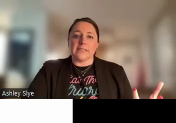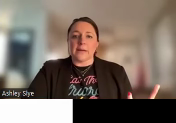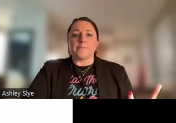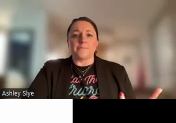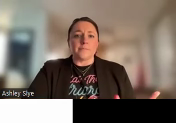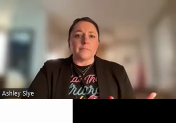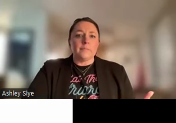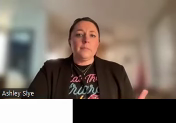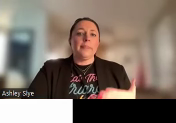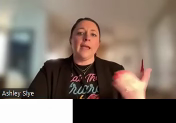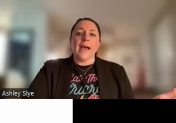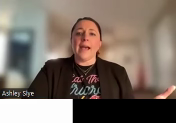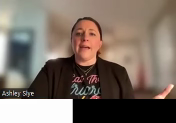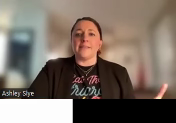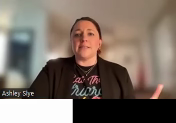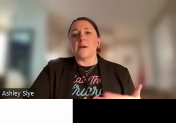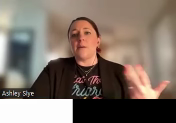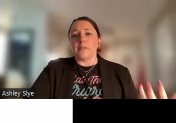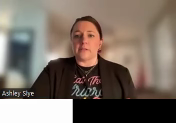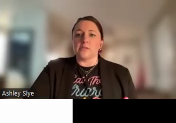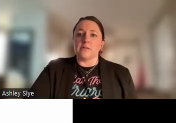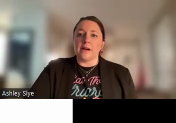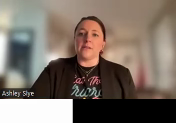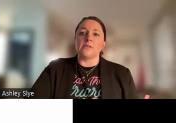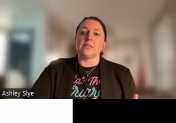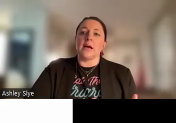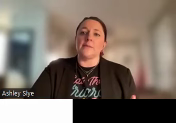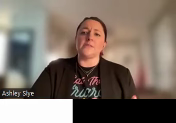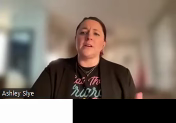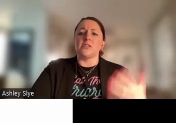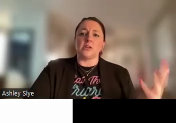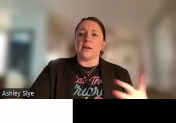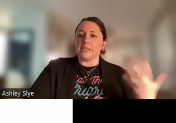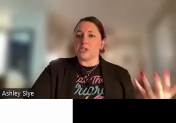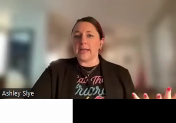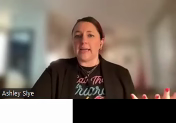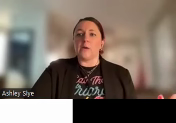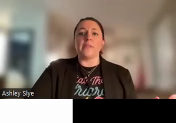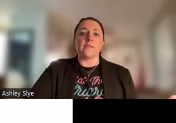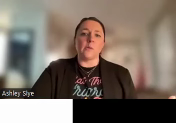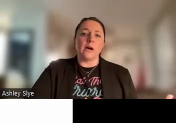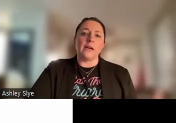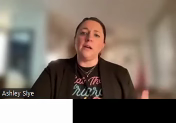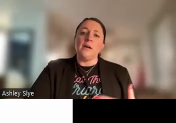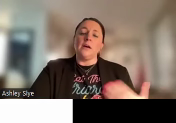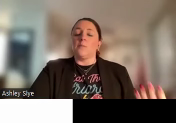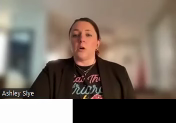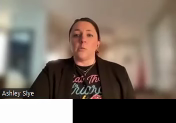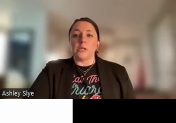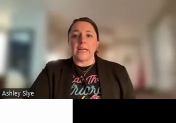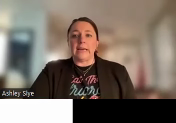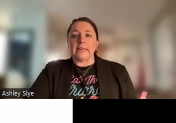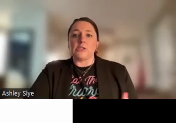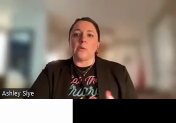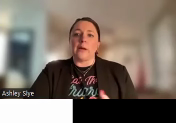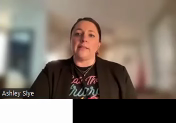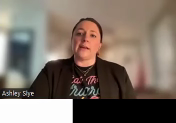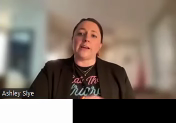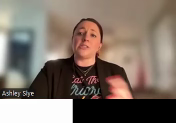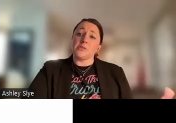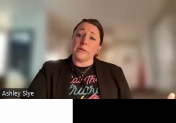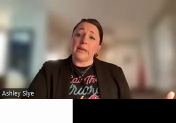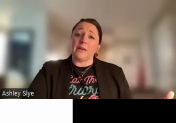en donde ustedes estén. Por ejemplo, hola, esto es un tema que ha surgido con otros sobrevivientes y estoy